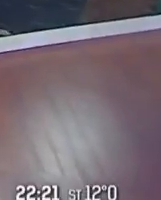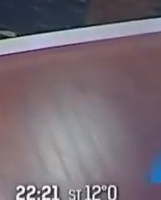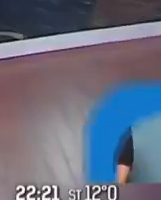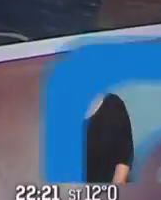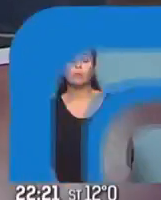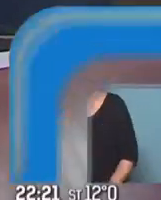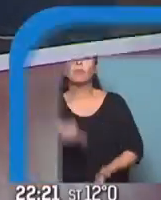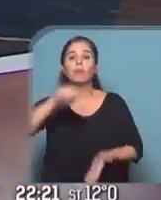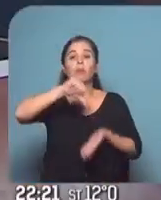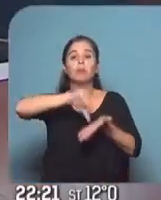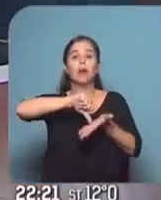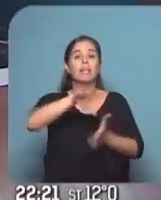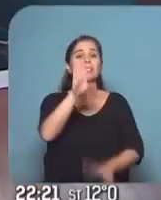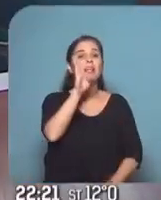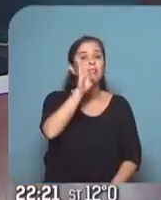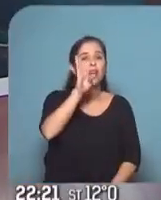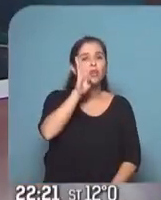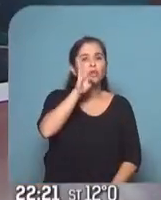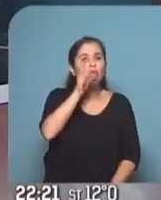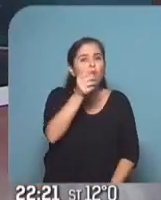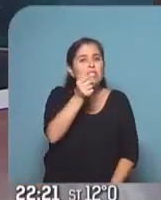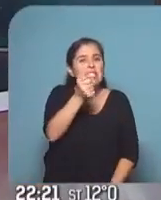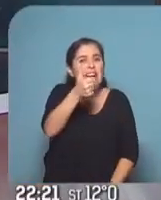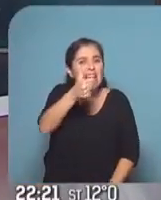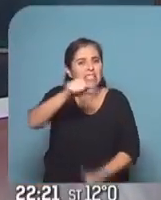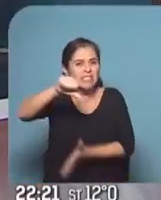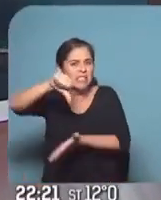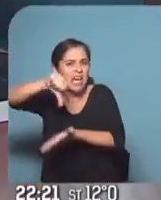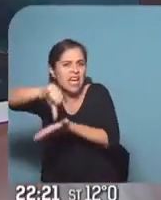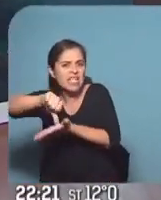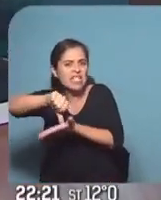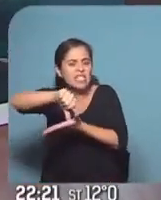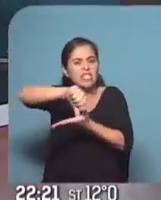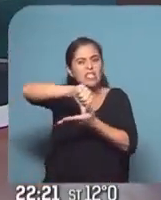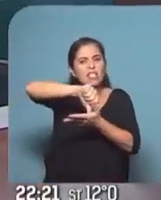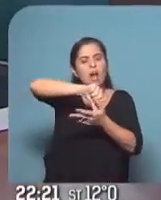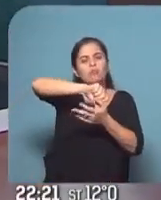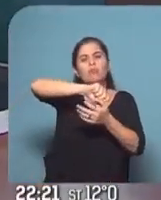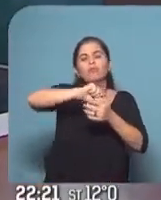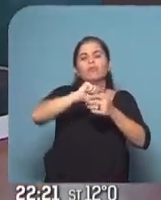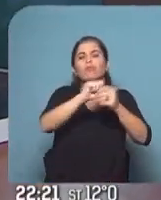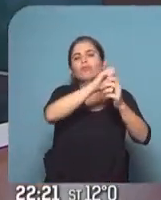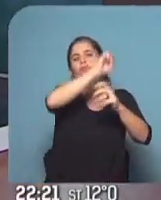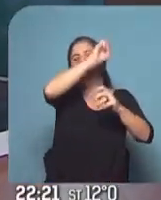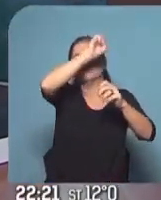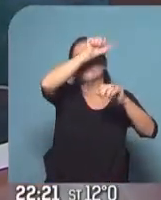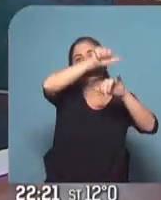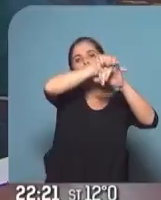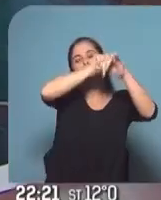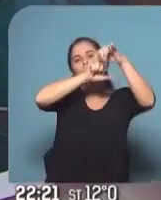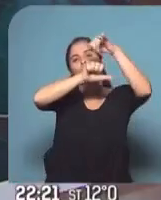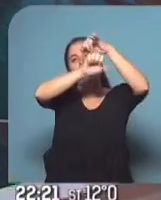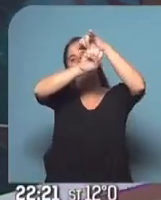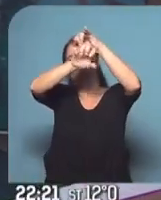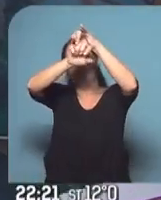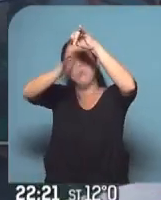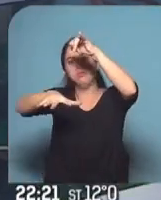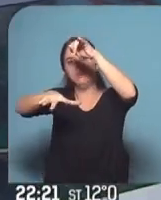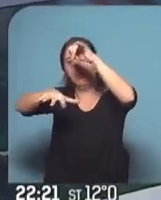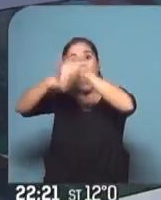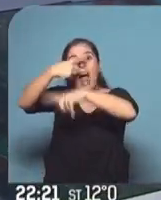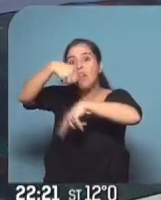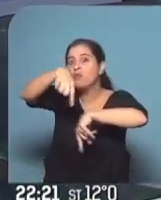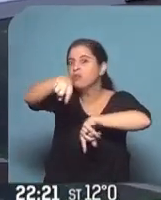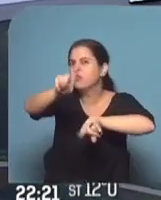Estados Unidos estuvo a punto de bombardear Irán con aviones en el aire y buques en posición. Abortó la operación